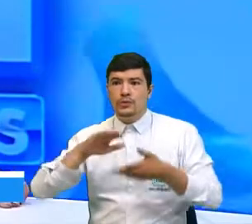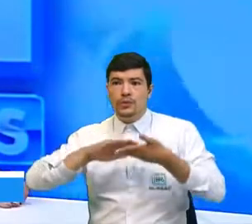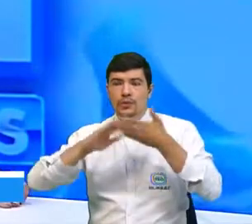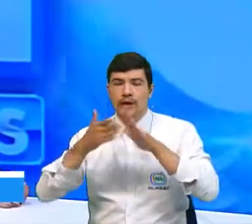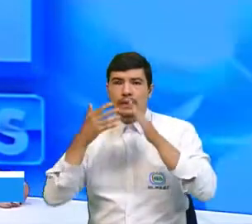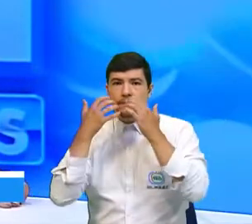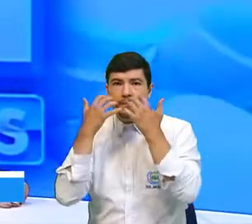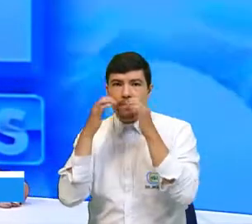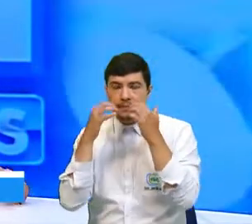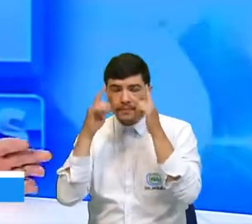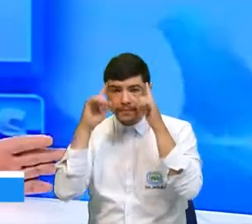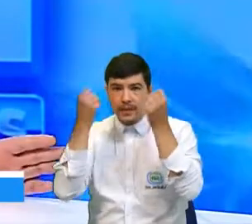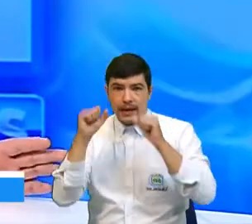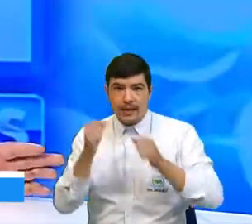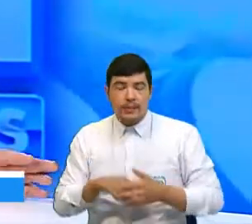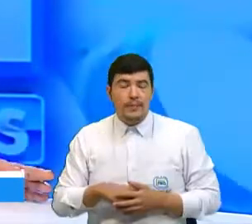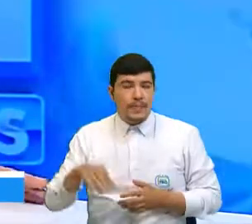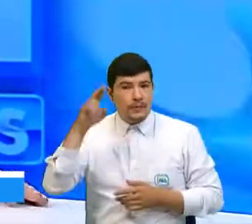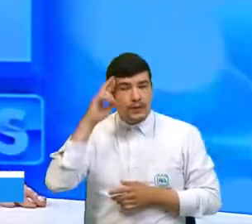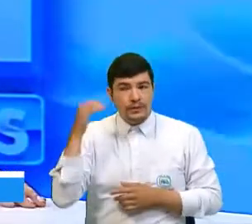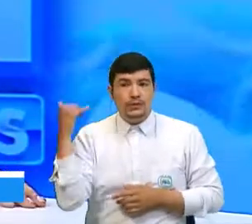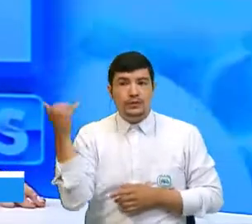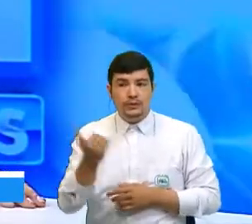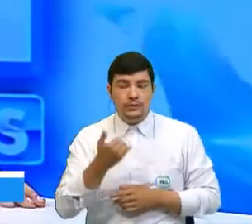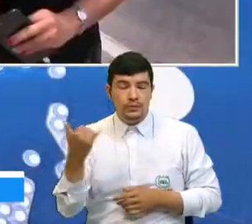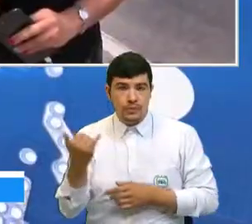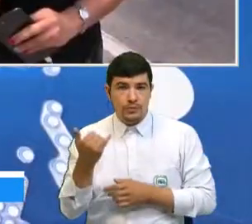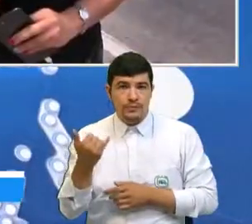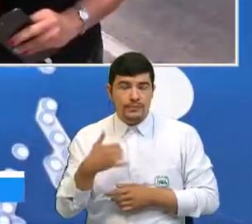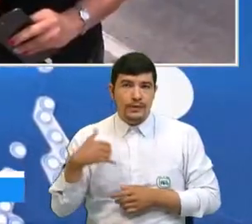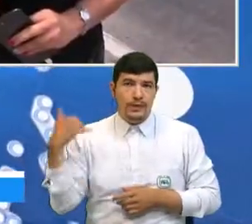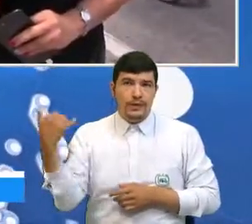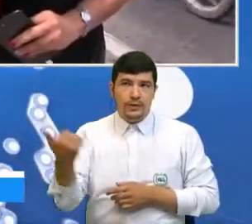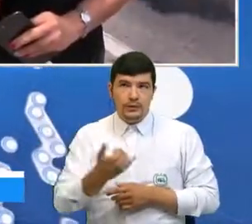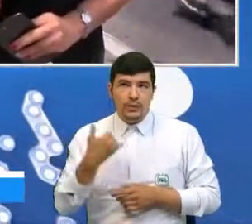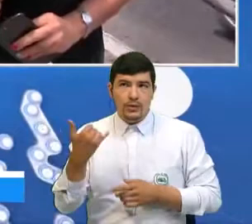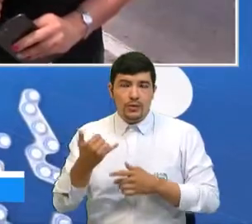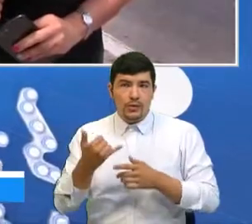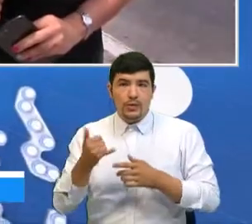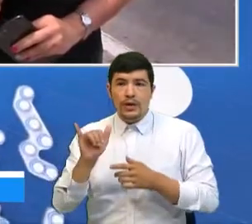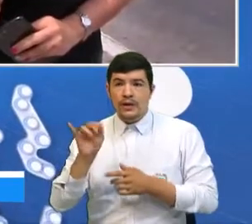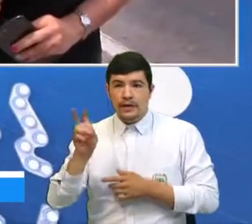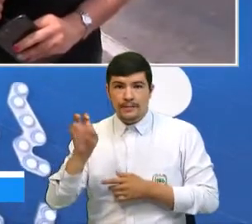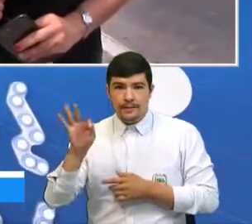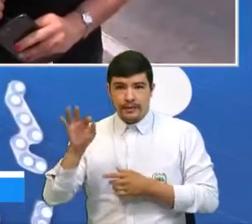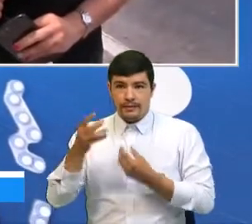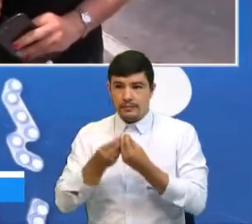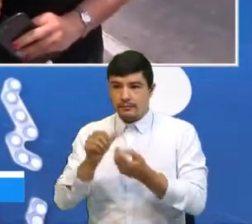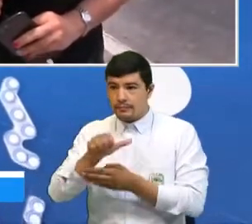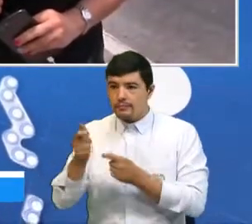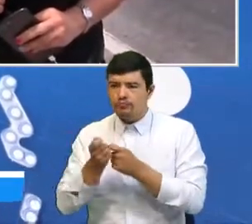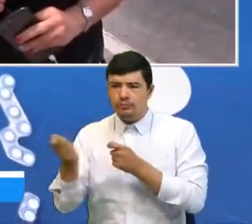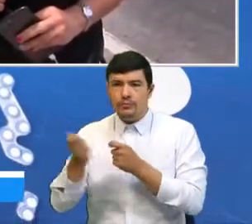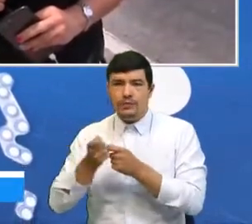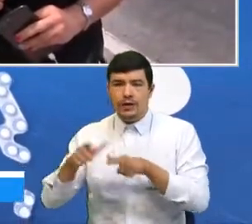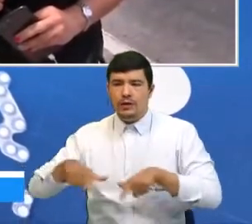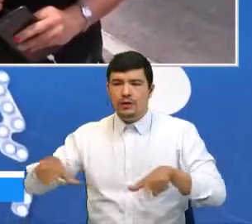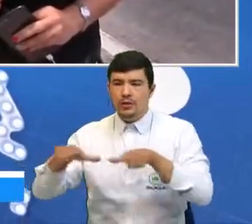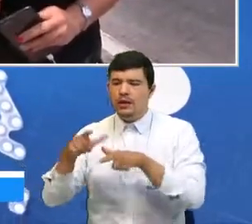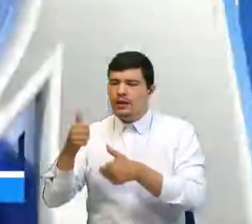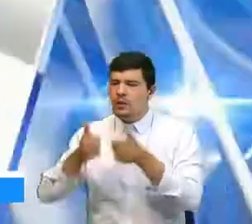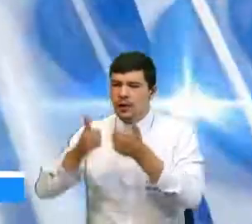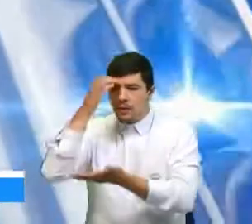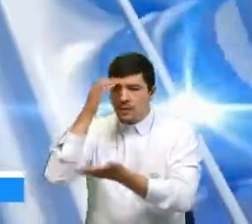comunidad. Ibet Noriega está en vivo muy cerca donde dejaron el vehículo. Ibet, muy buenas tardes. ¿Y qué dicen las autoridades al